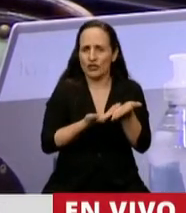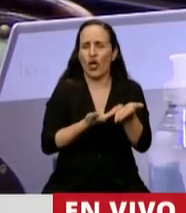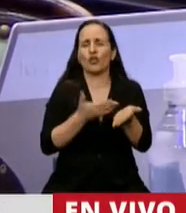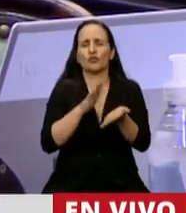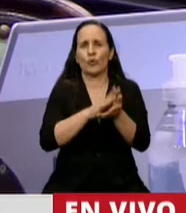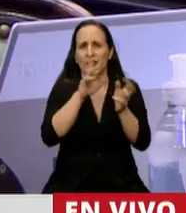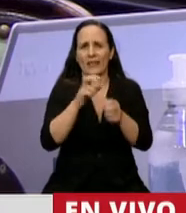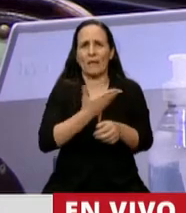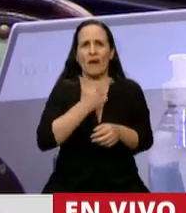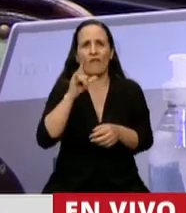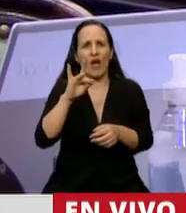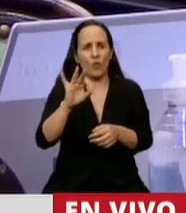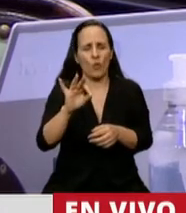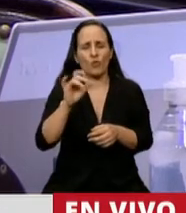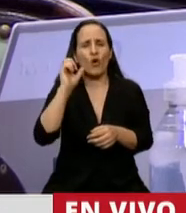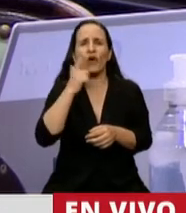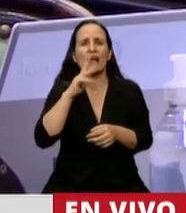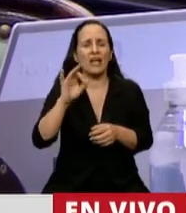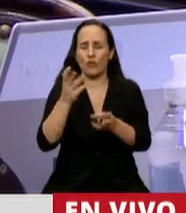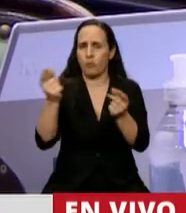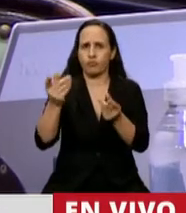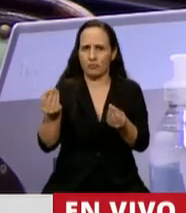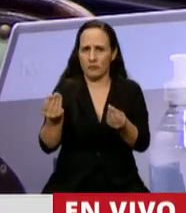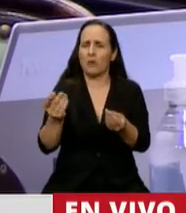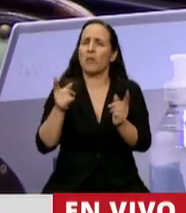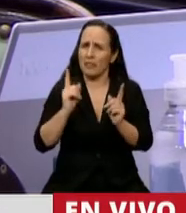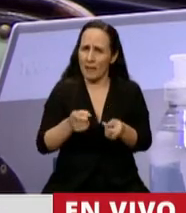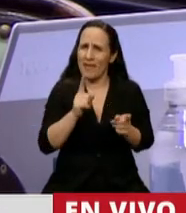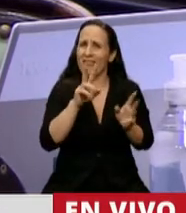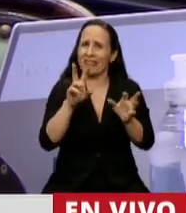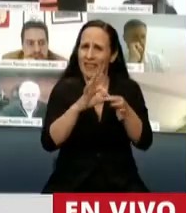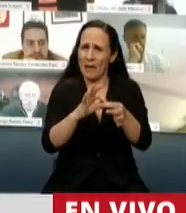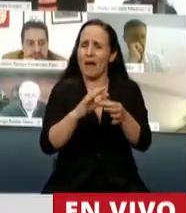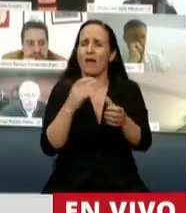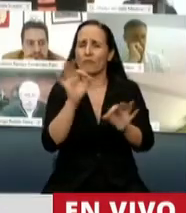Castro. También hemos presentado muchos otros proyectos que tienen que ver con este tema de